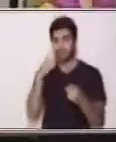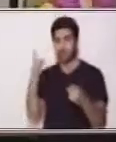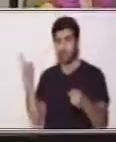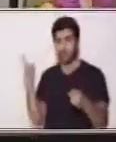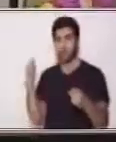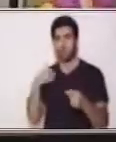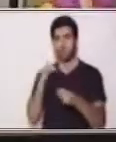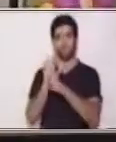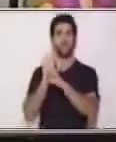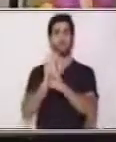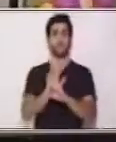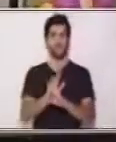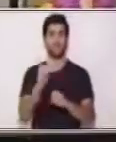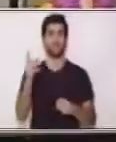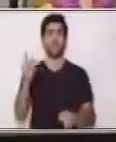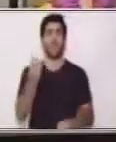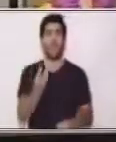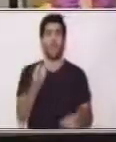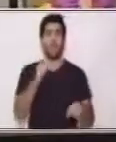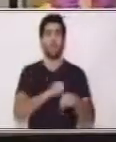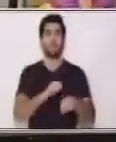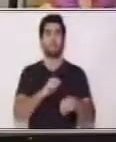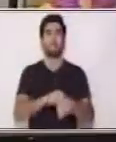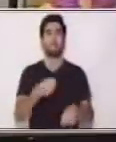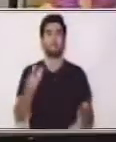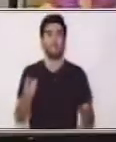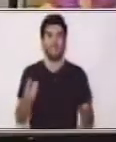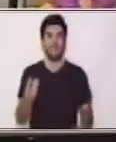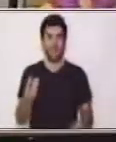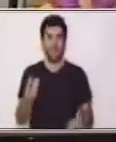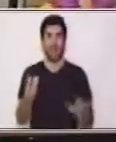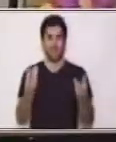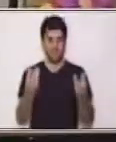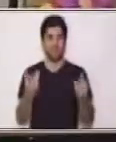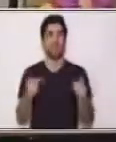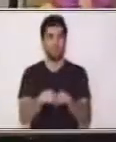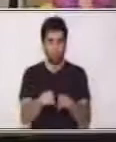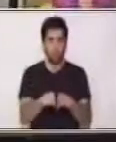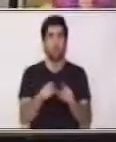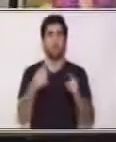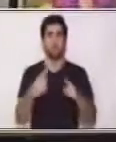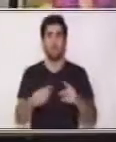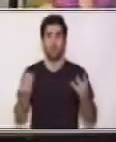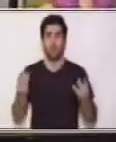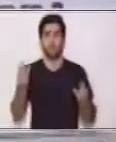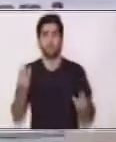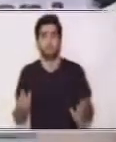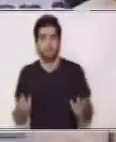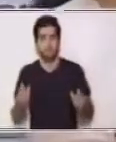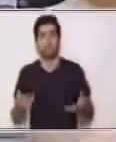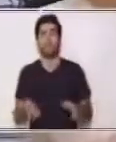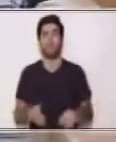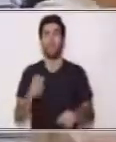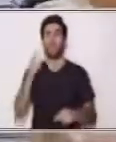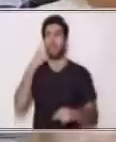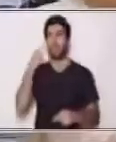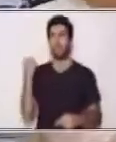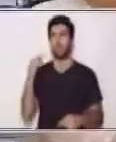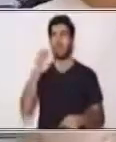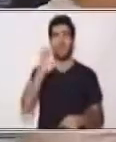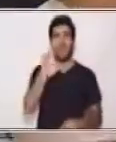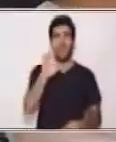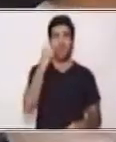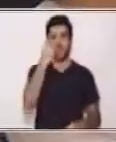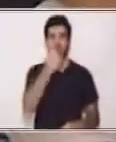de diferente tamaño y de diferente peso. Te voy a comentar la estimación. La estimación